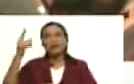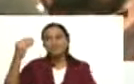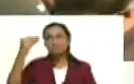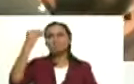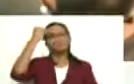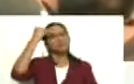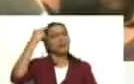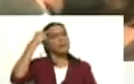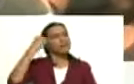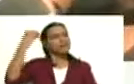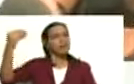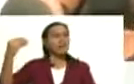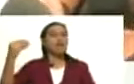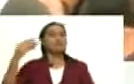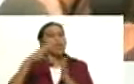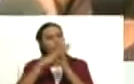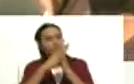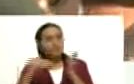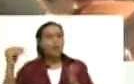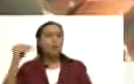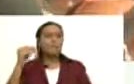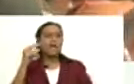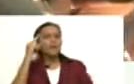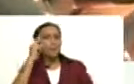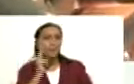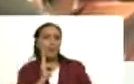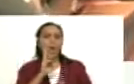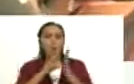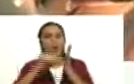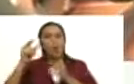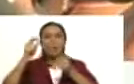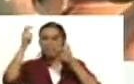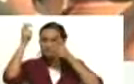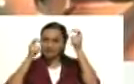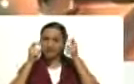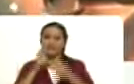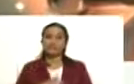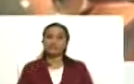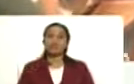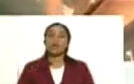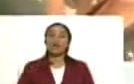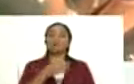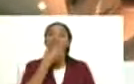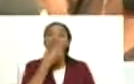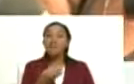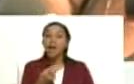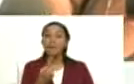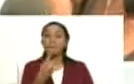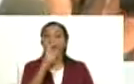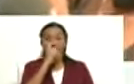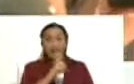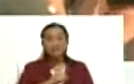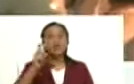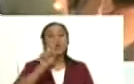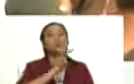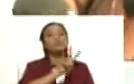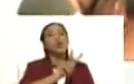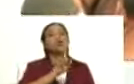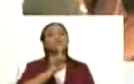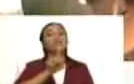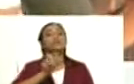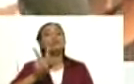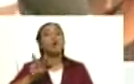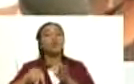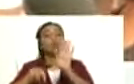Bolívar, en diciembre se van a cumplir 200 años que el libertador Simón Bolívar convocó la